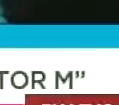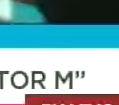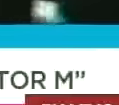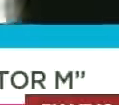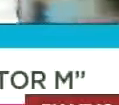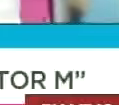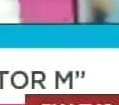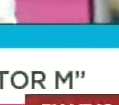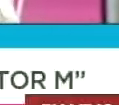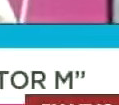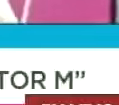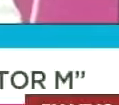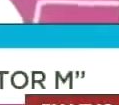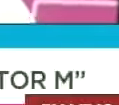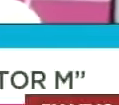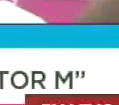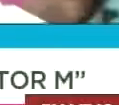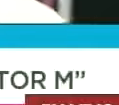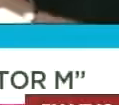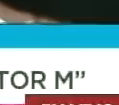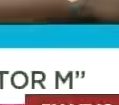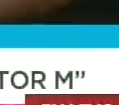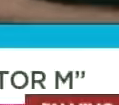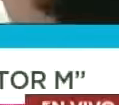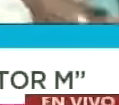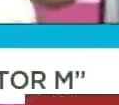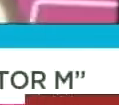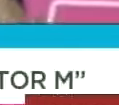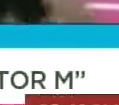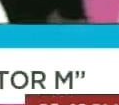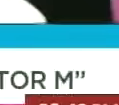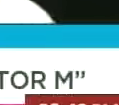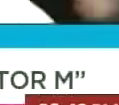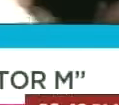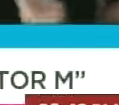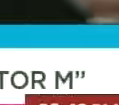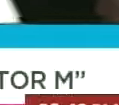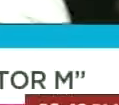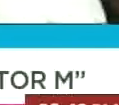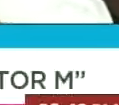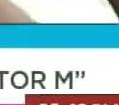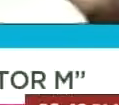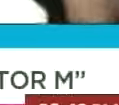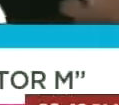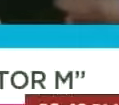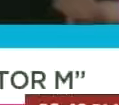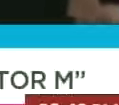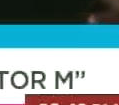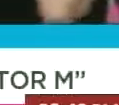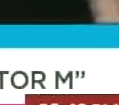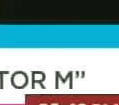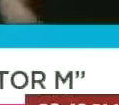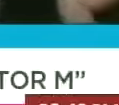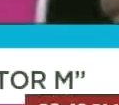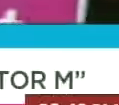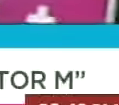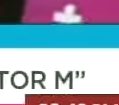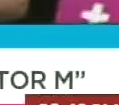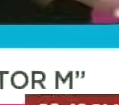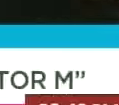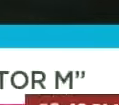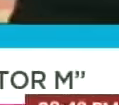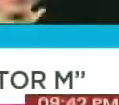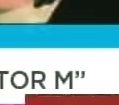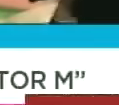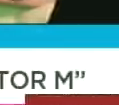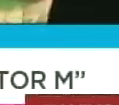Presidente, todo se puede lograr, que lo oiga toda la gente, levanten la